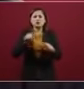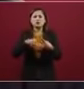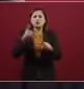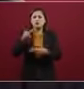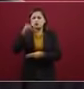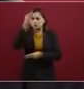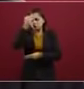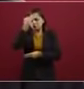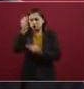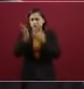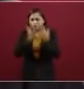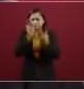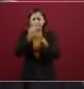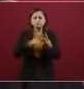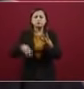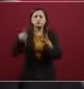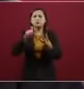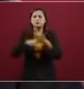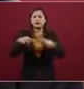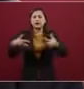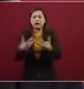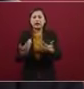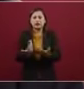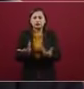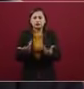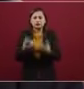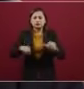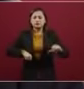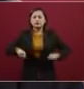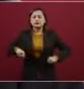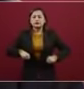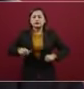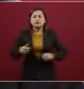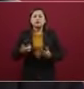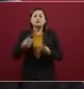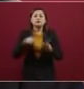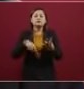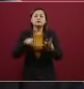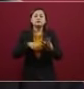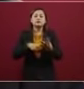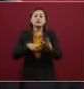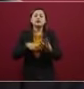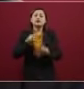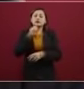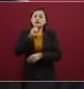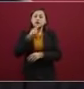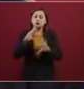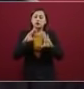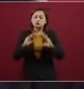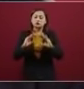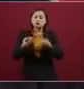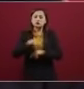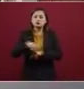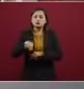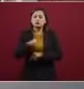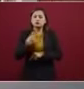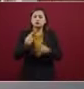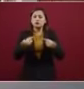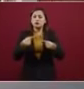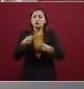axiológico, y la capacitación permanente del personal de la Guardia Nacional en el uso de la